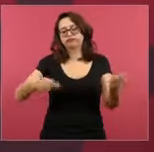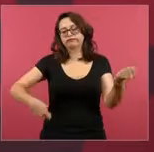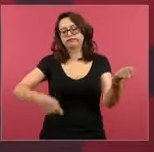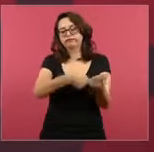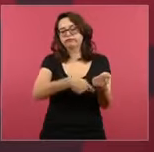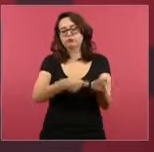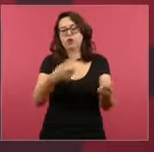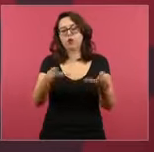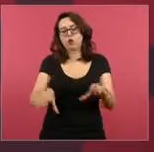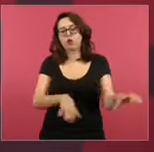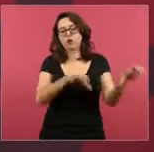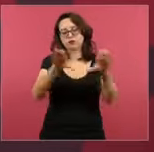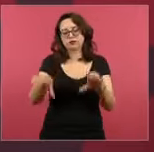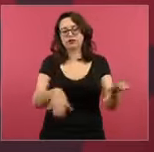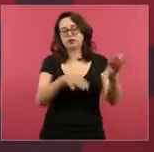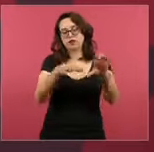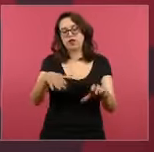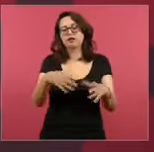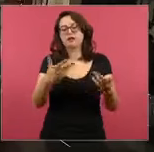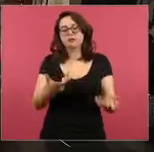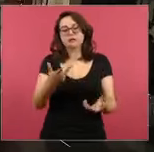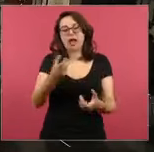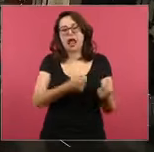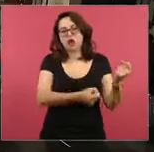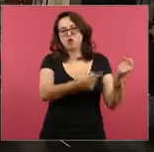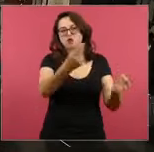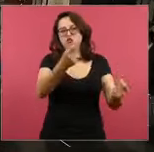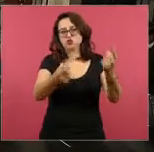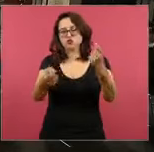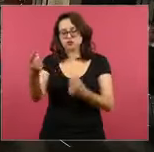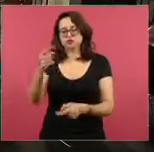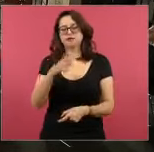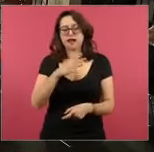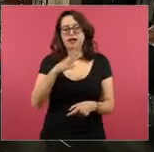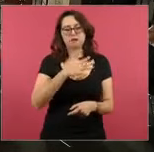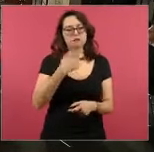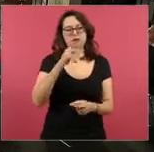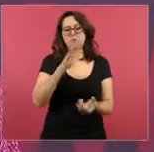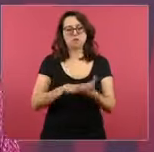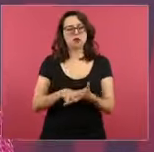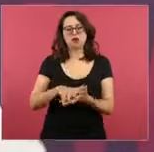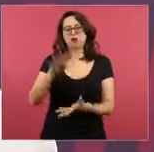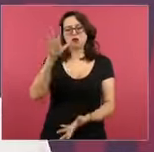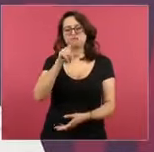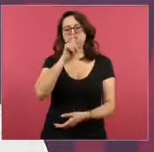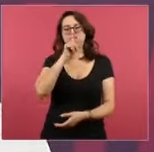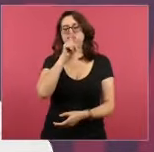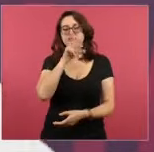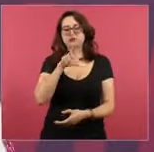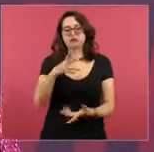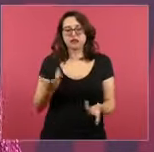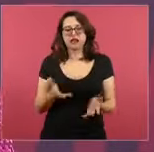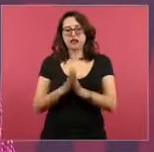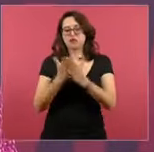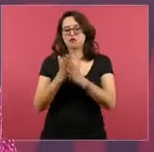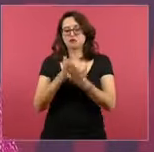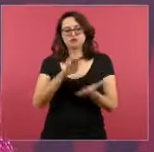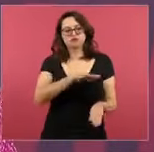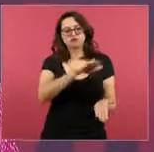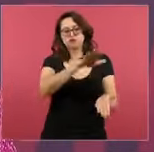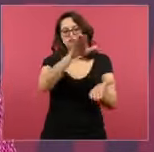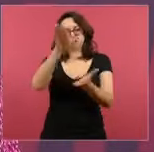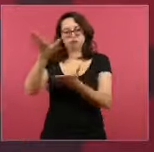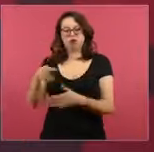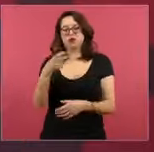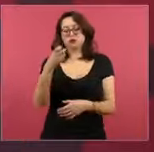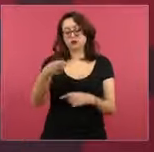puedan trabajar en mejores condiciones. Esta es una tarea que estamos desarrollando, pero aún tenemos pendiente y la vamos